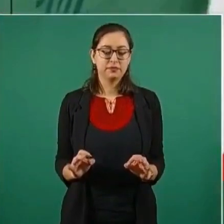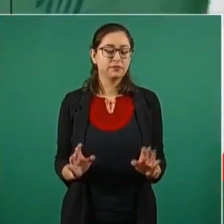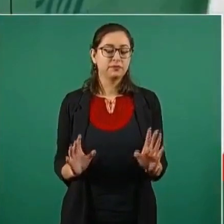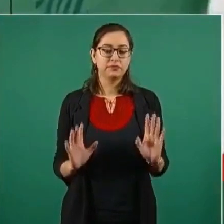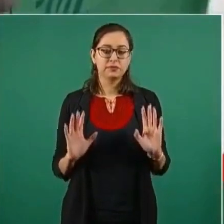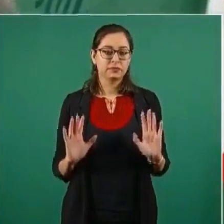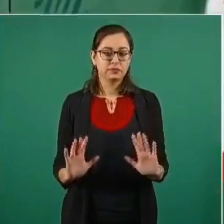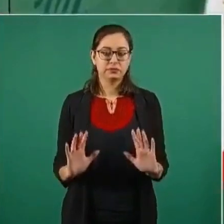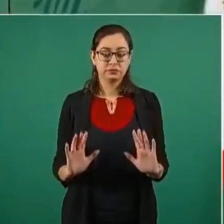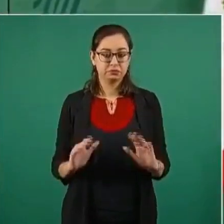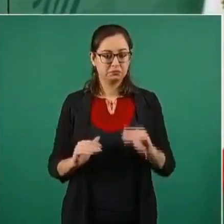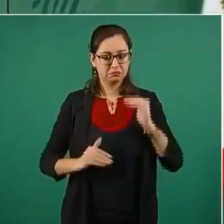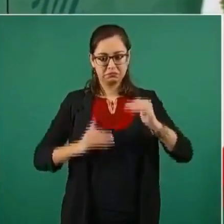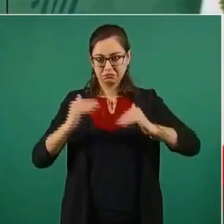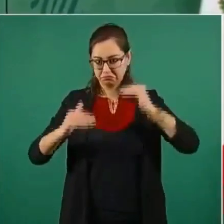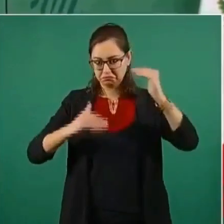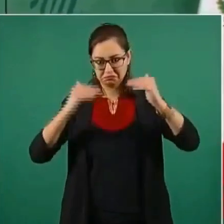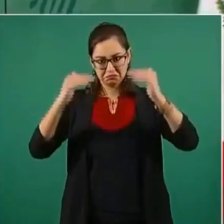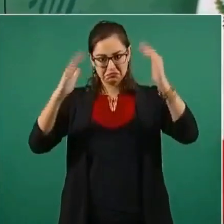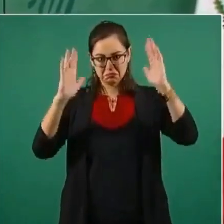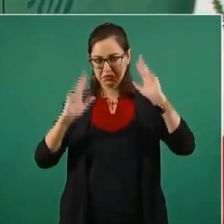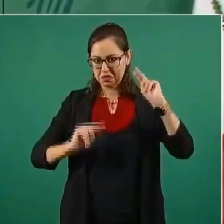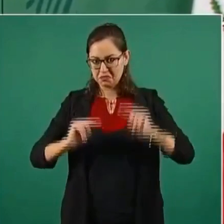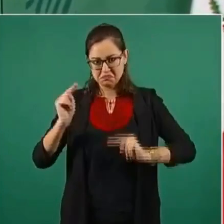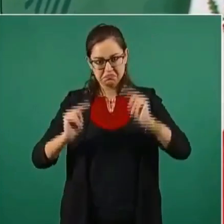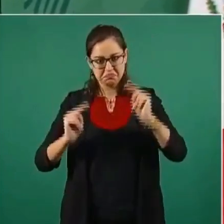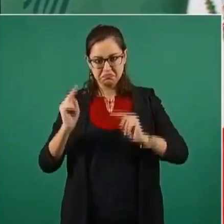hasta llegar a científicos,